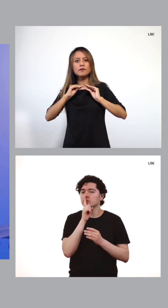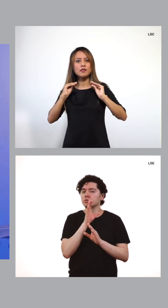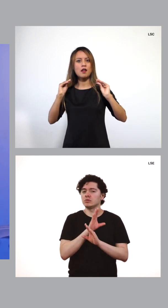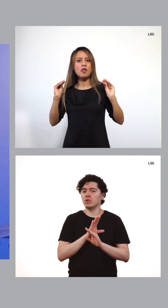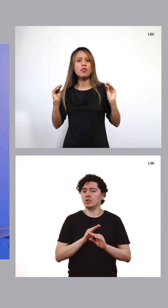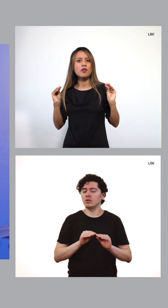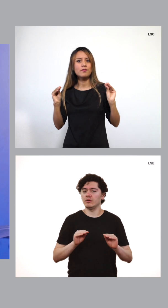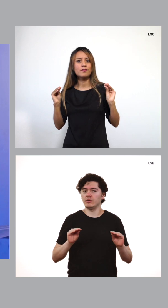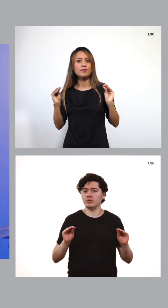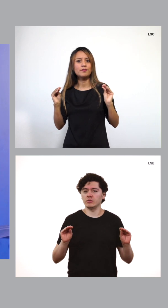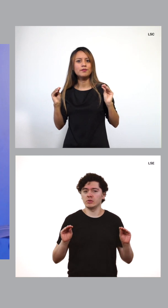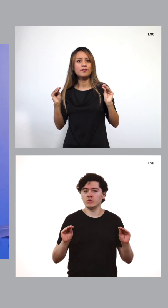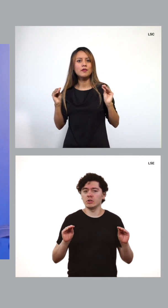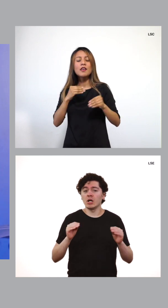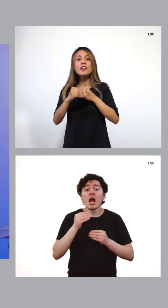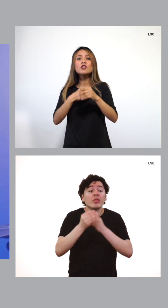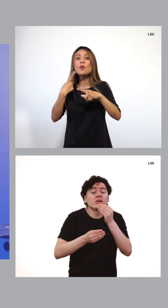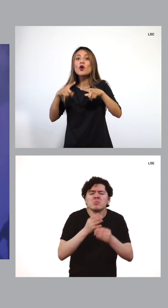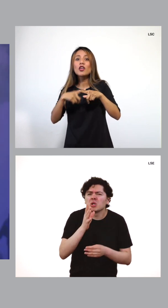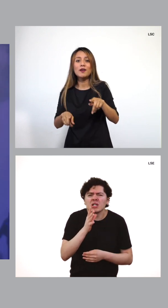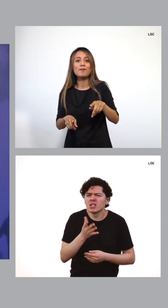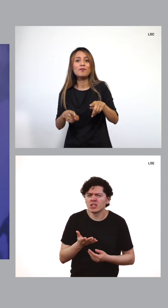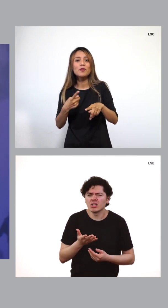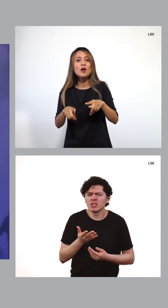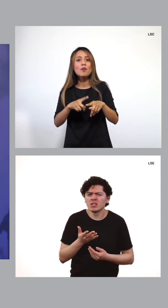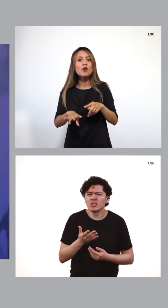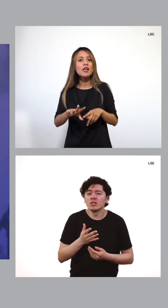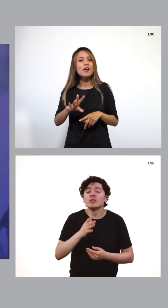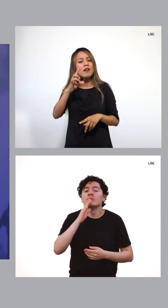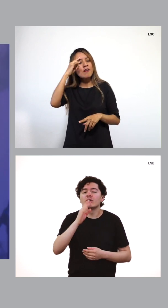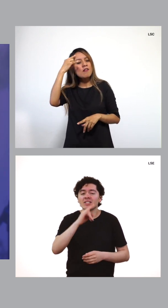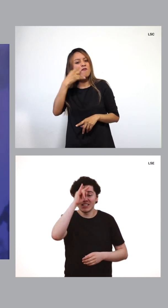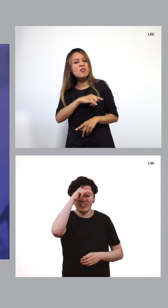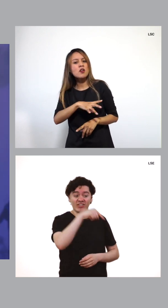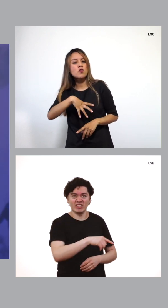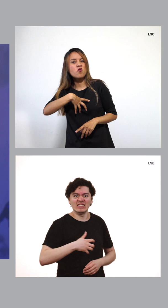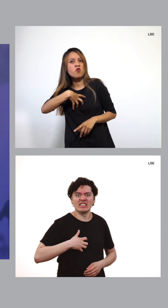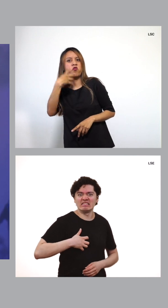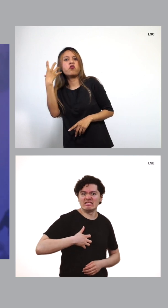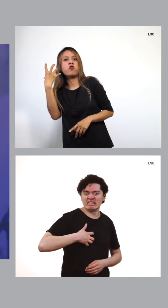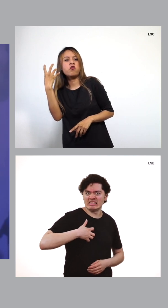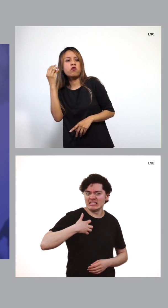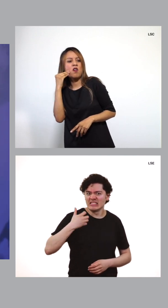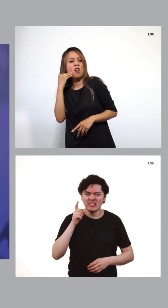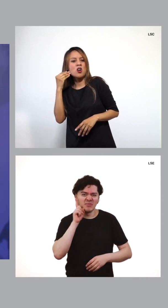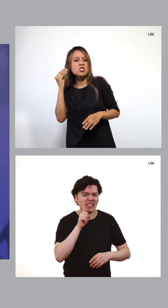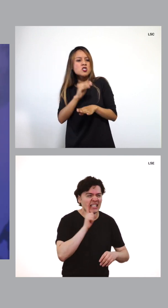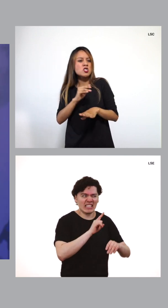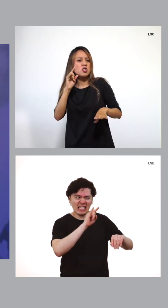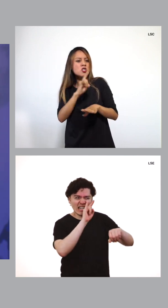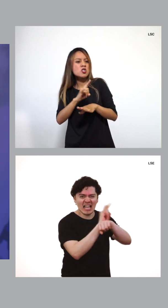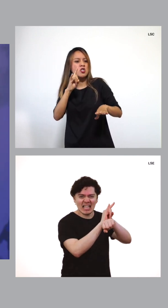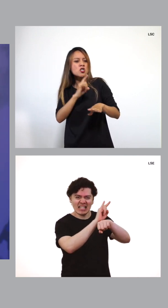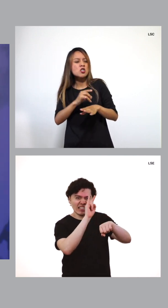poder aplastar bajo sus pies las mentiras y acusaciones de un infierno rugiente. Pero al tercer amanecer,